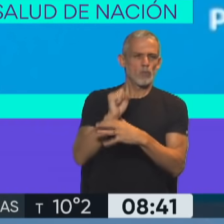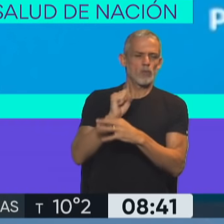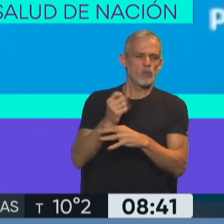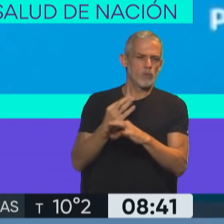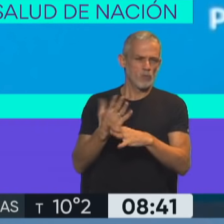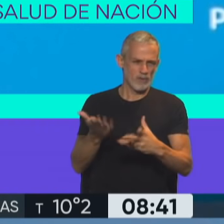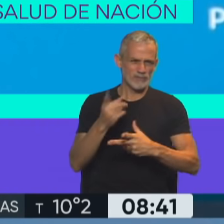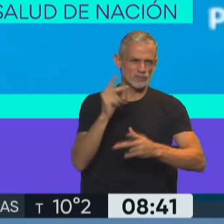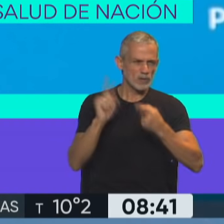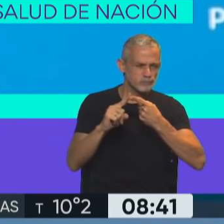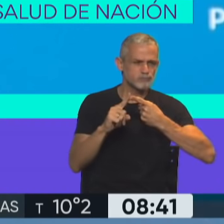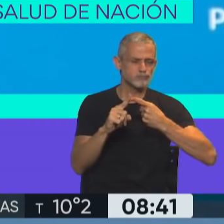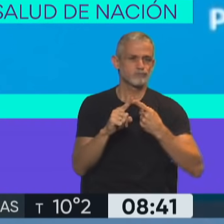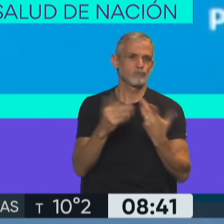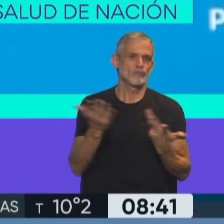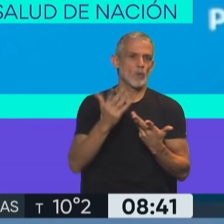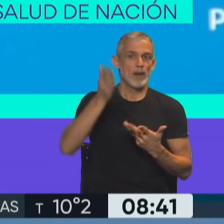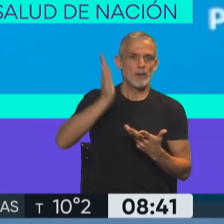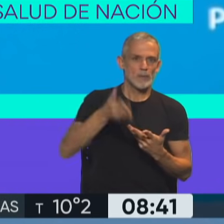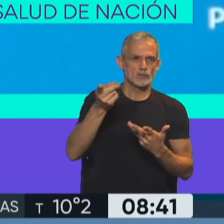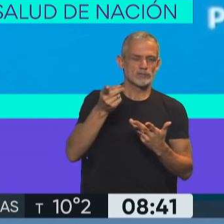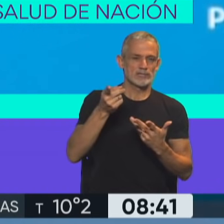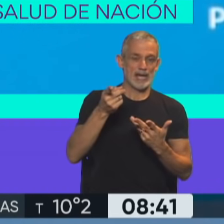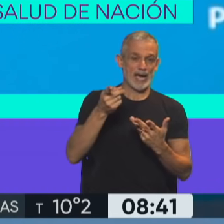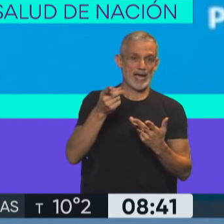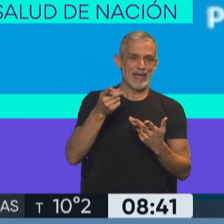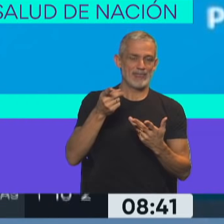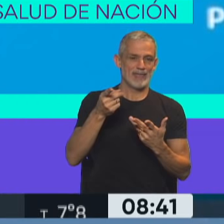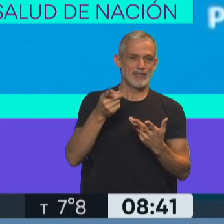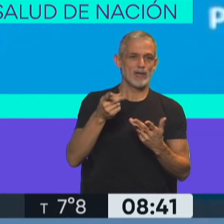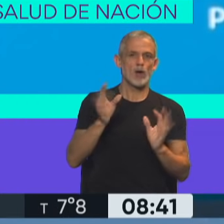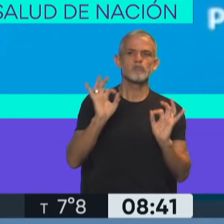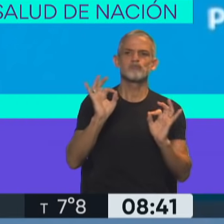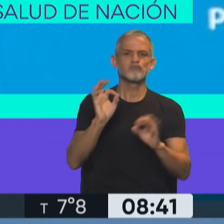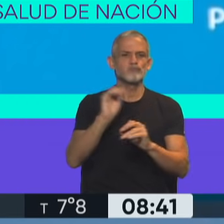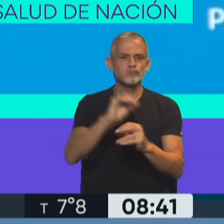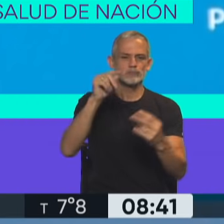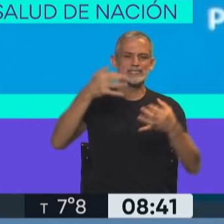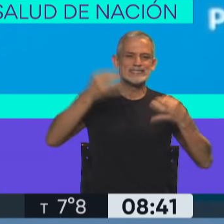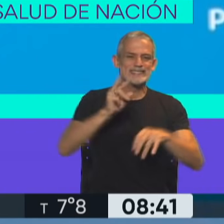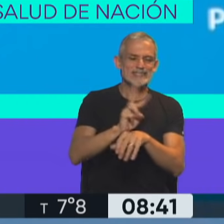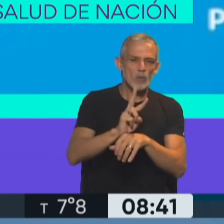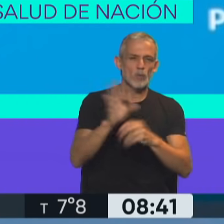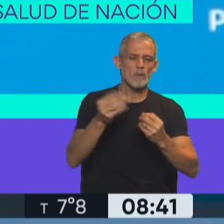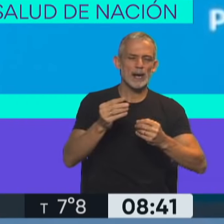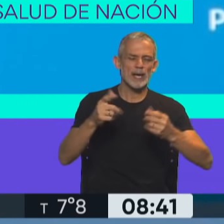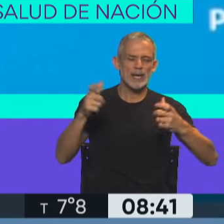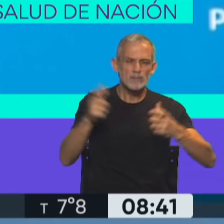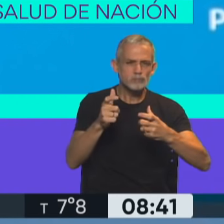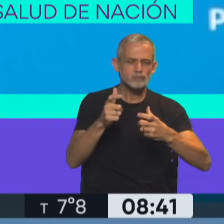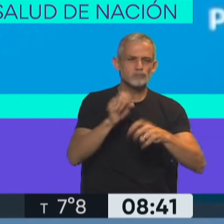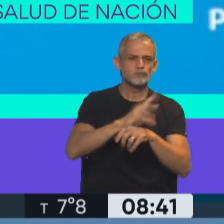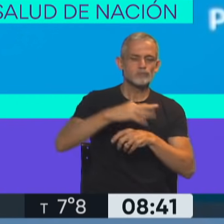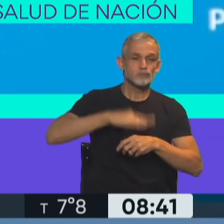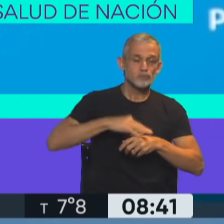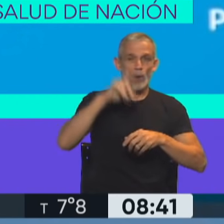las expertas que un porcentaje de coberturas óptimo, seguro para minimizar el impacto